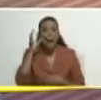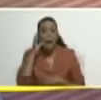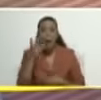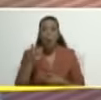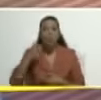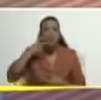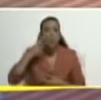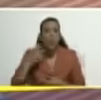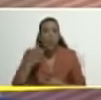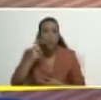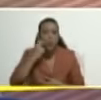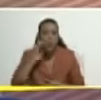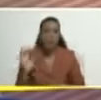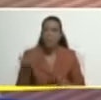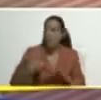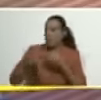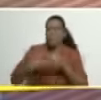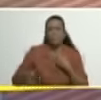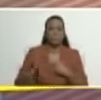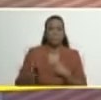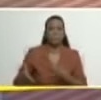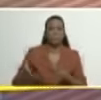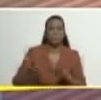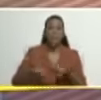licencias son colonialistas.